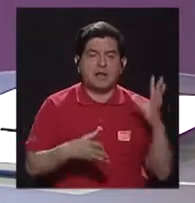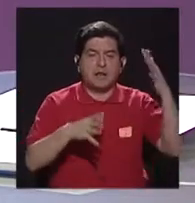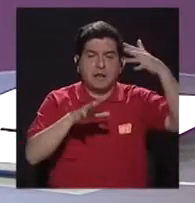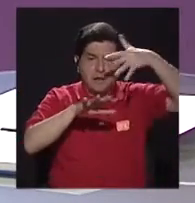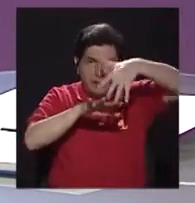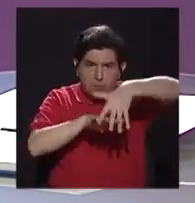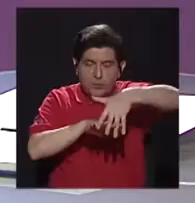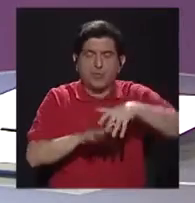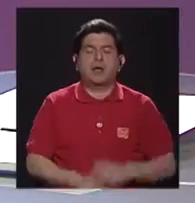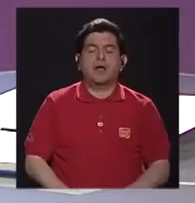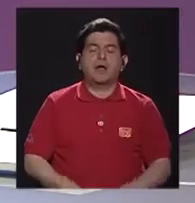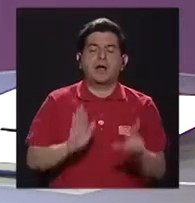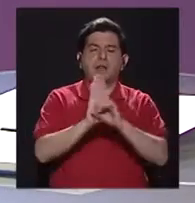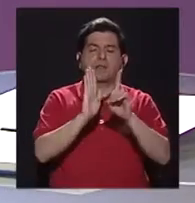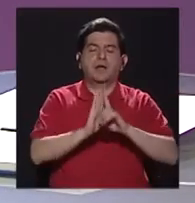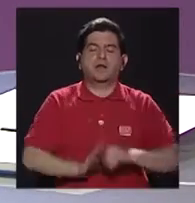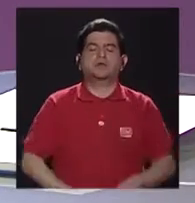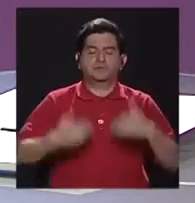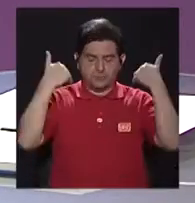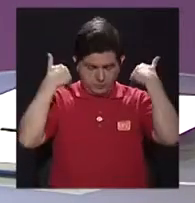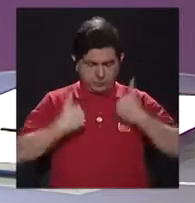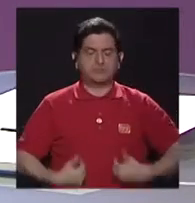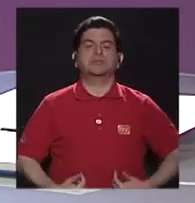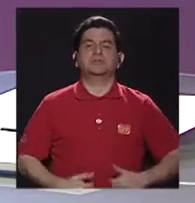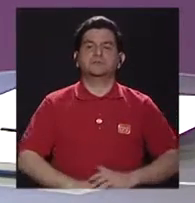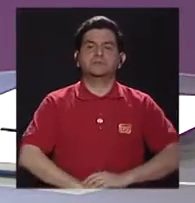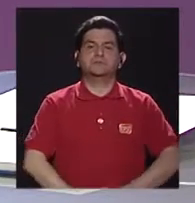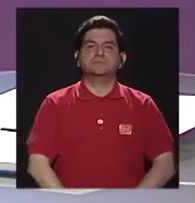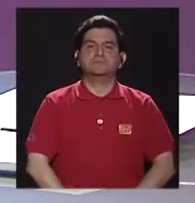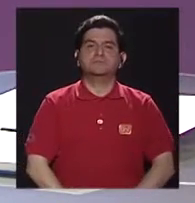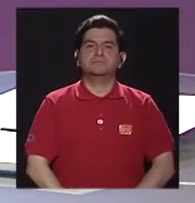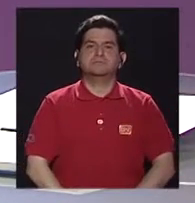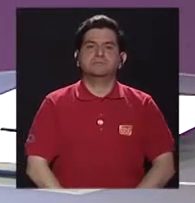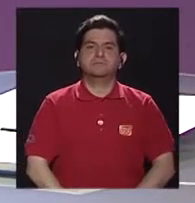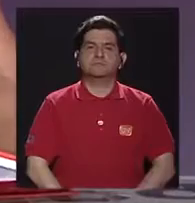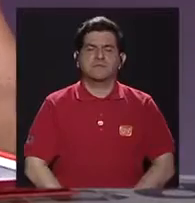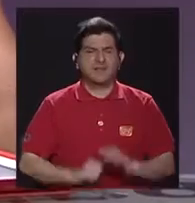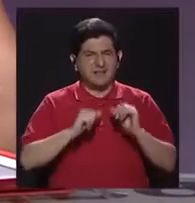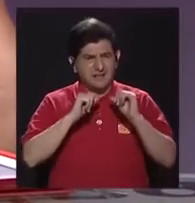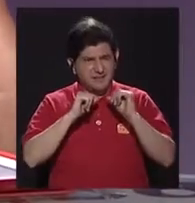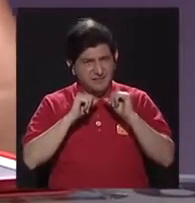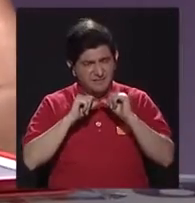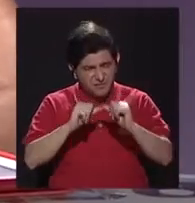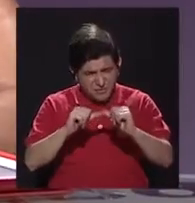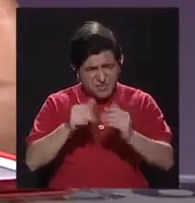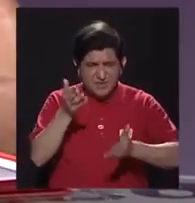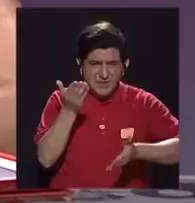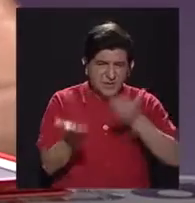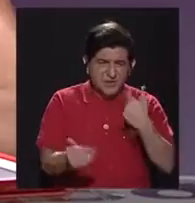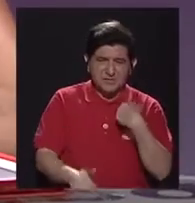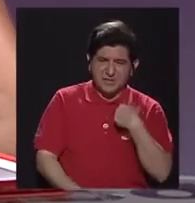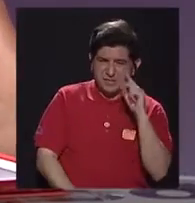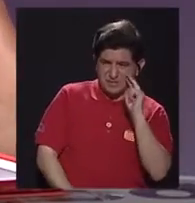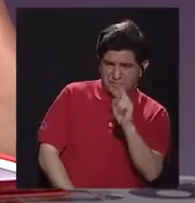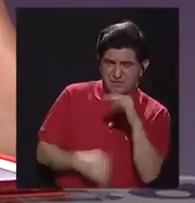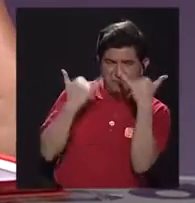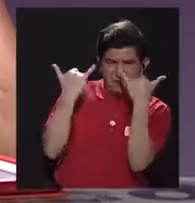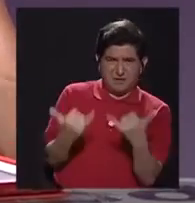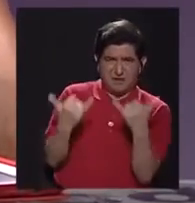los derechos humanos en ese escenario, ¿verdad? Aún persiste, porque lo he visto